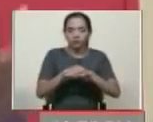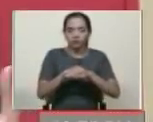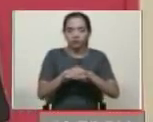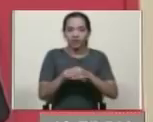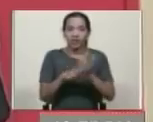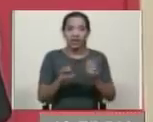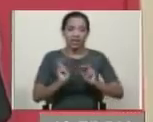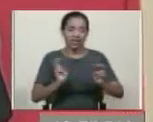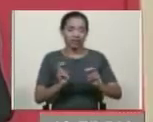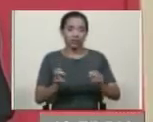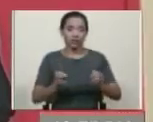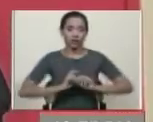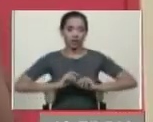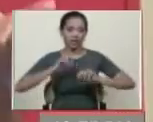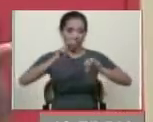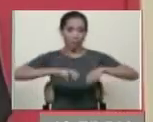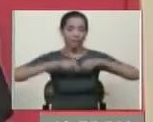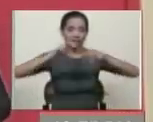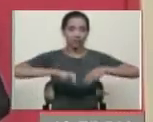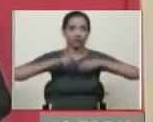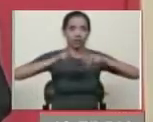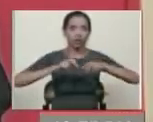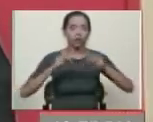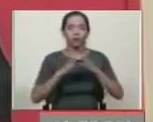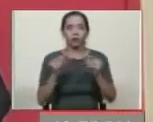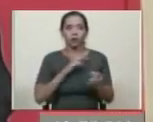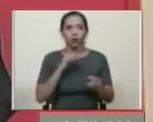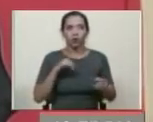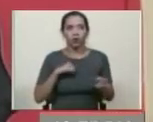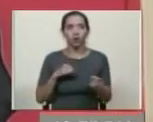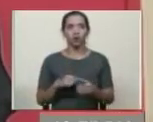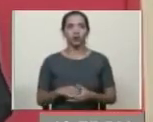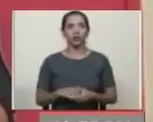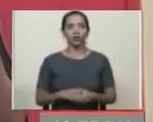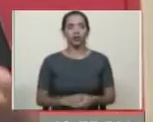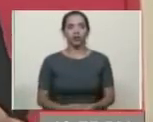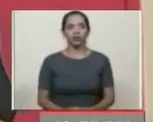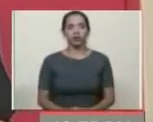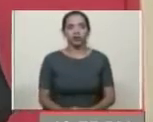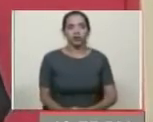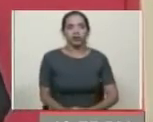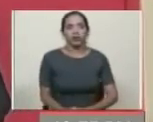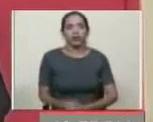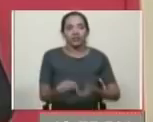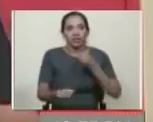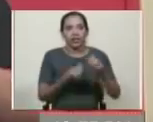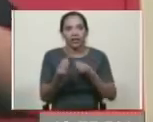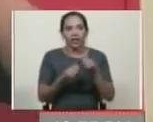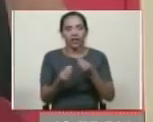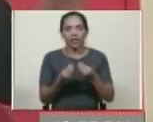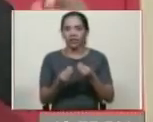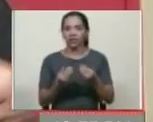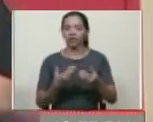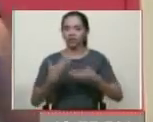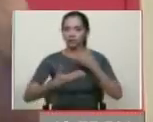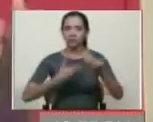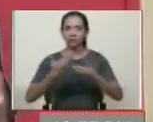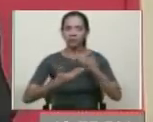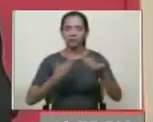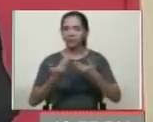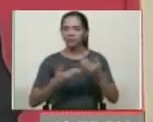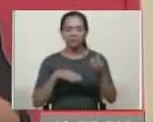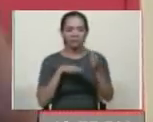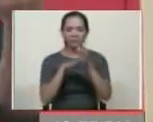una denuncia manifiesta como por todos nosotros y nosotras. Y se llevó a cabo procedimientos concretos de adelantos de